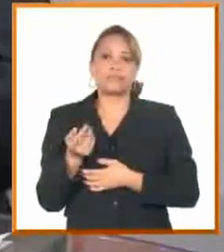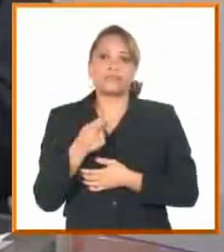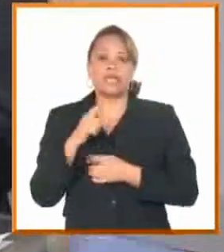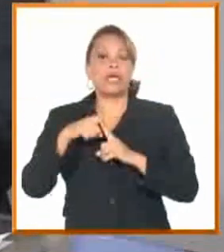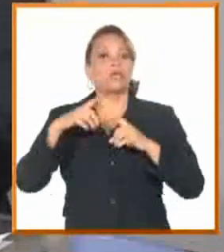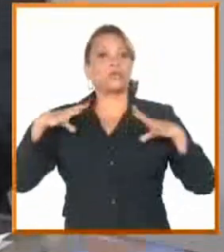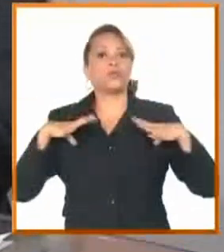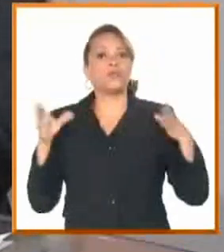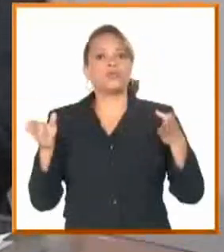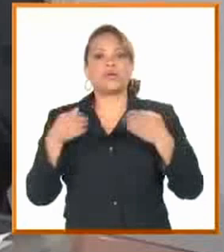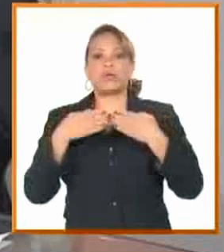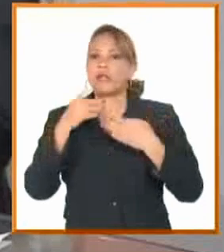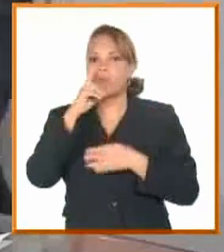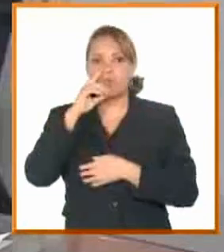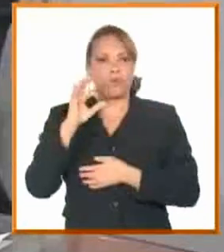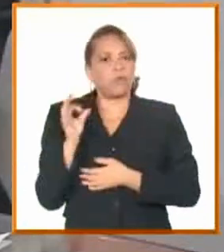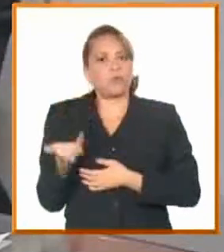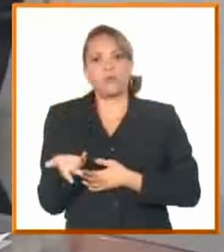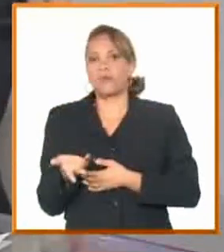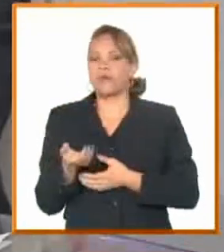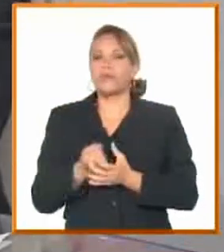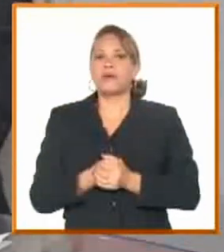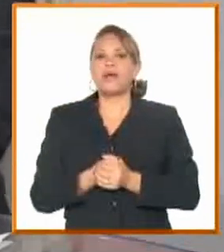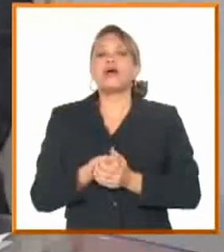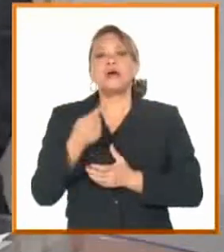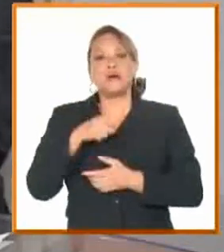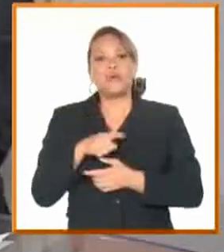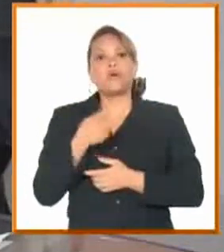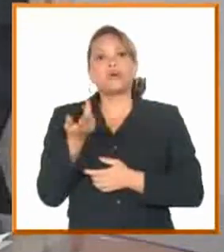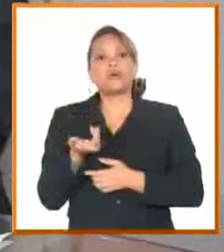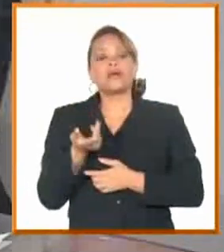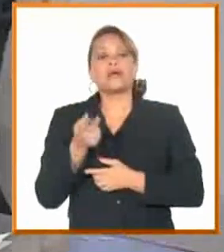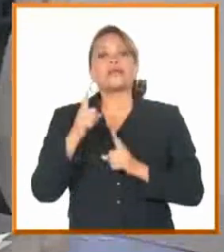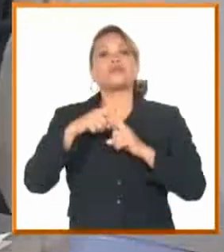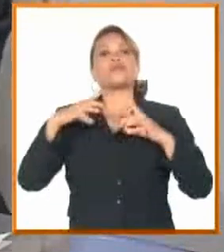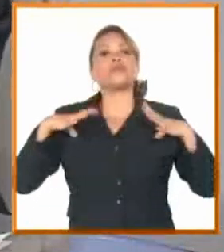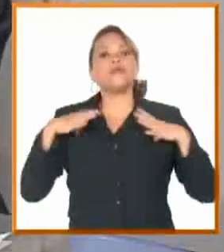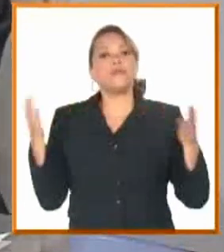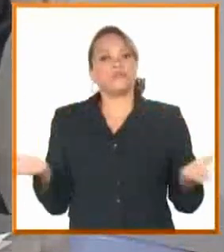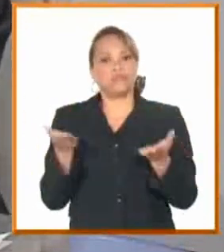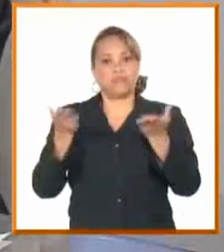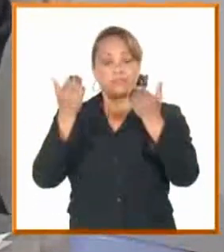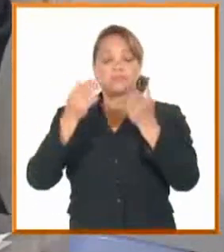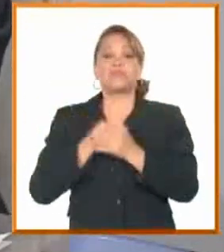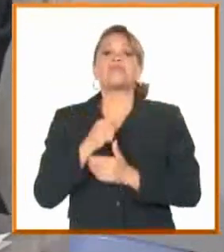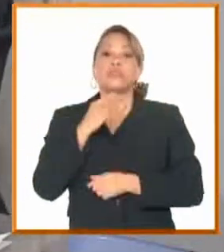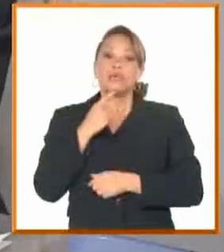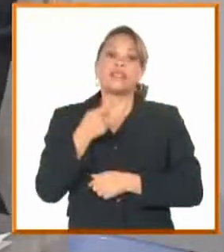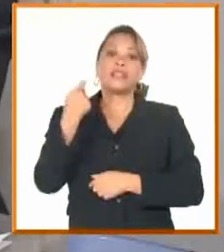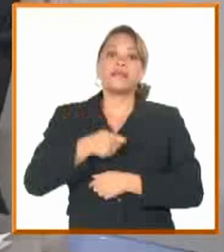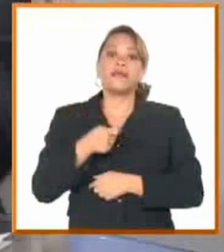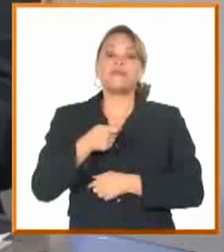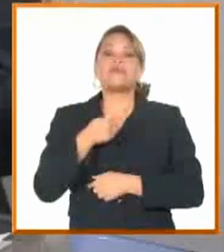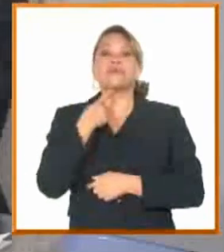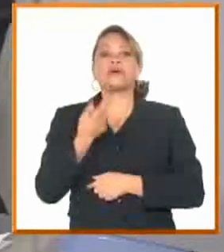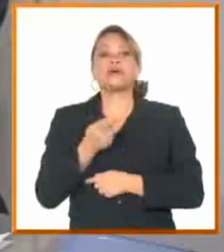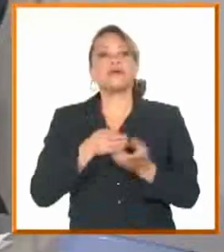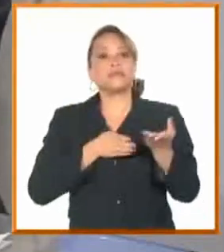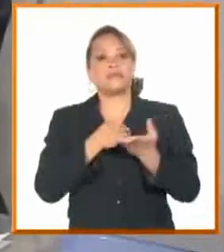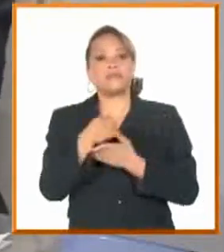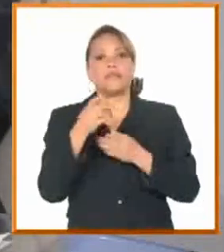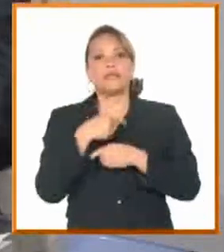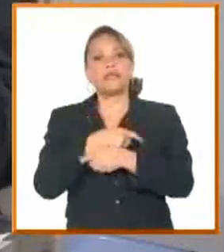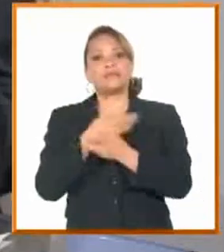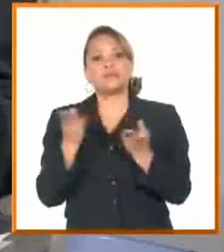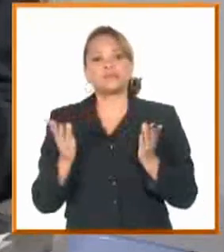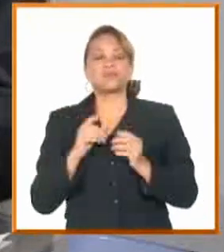por hoy a lo que estamos apostando para impulsar más la recuperación gradual que la economía ha venido expresando en los últimos